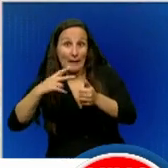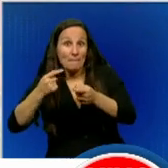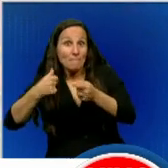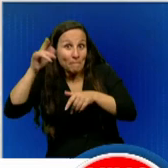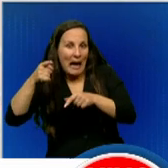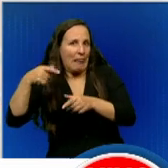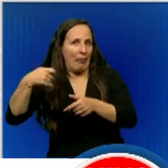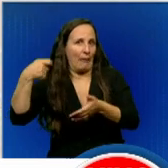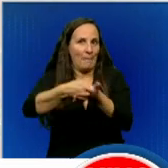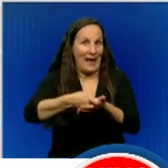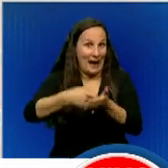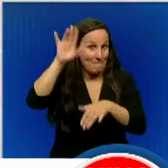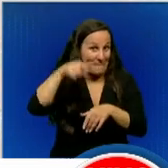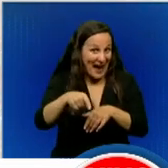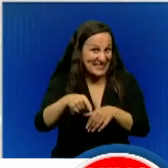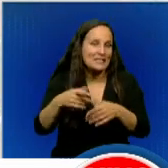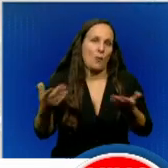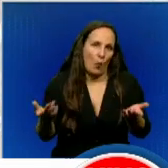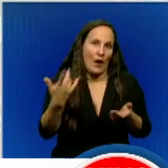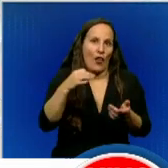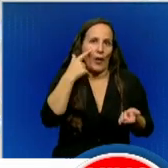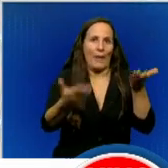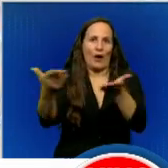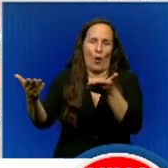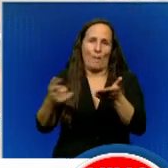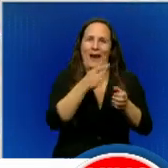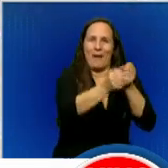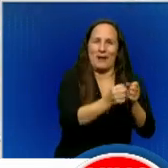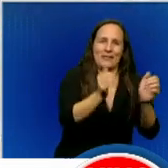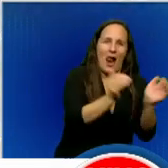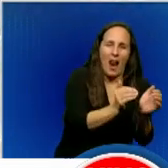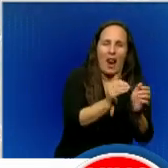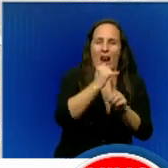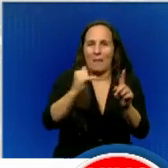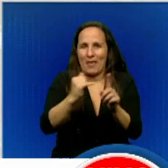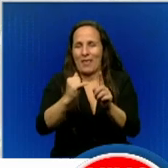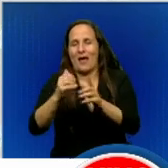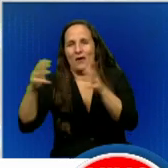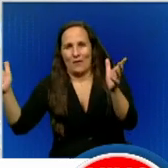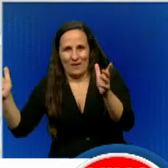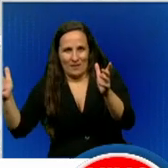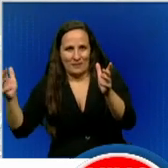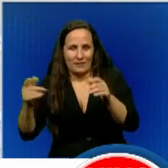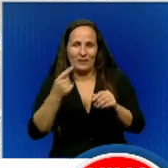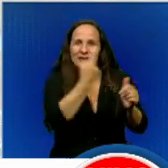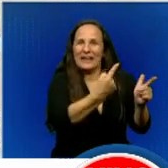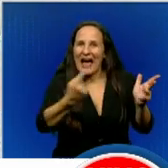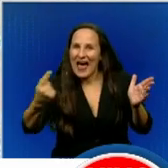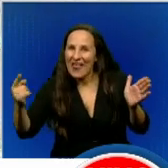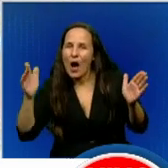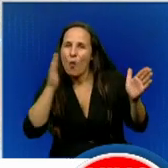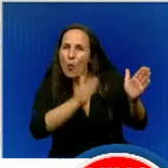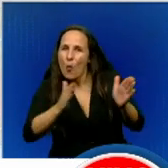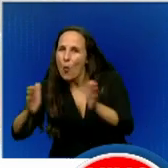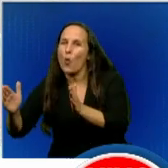clasificación de empresas micro pequeñas medianas tramo 1 mediana tramo 2 y grandes cada una de ellas con una